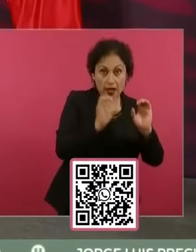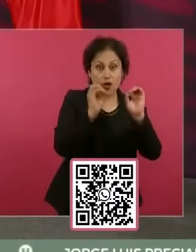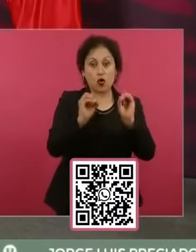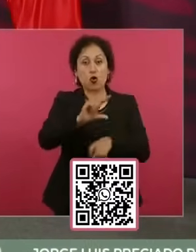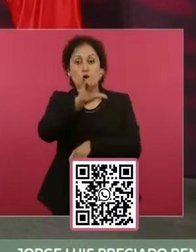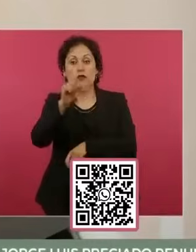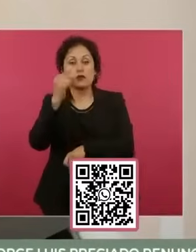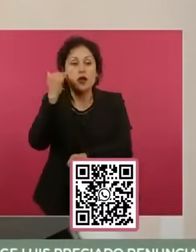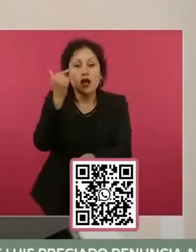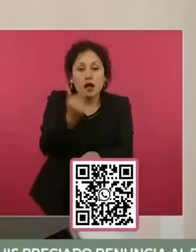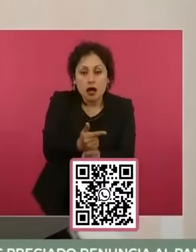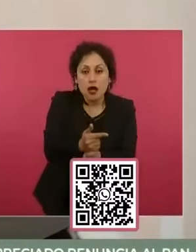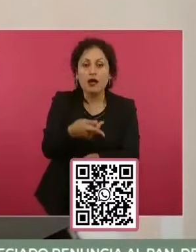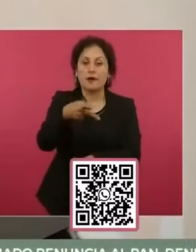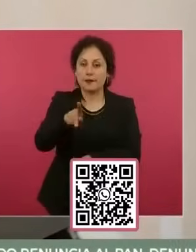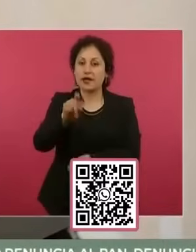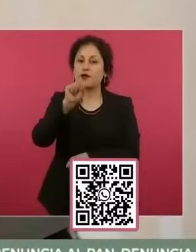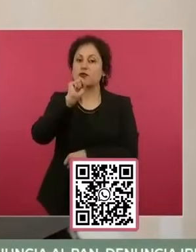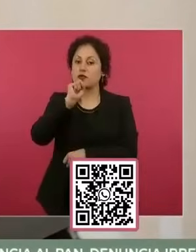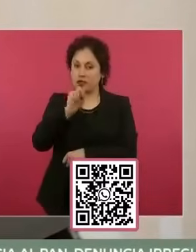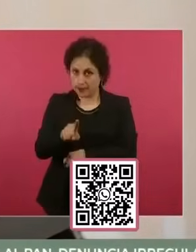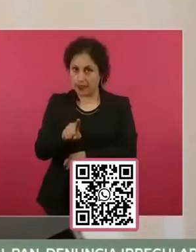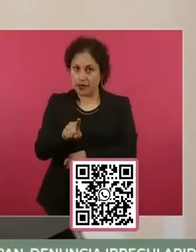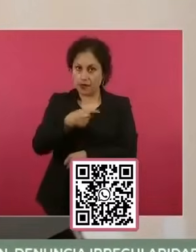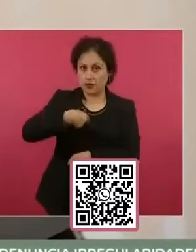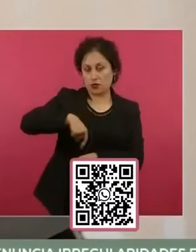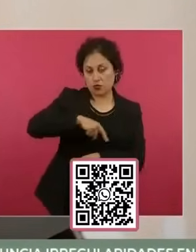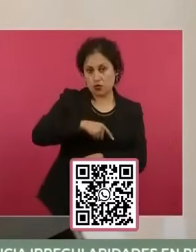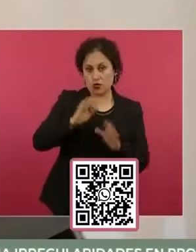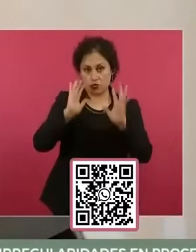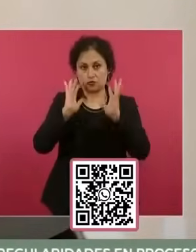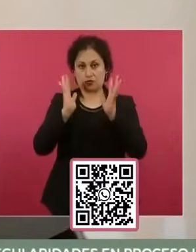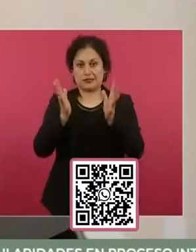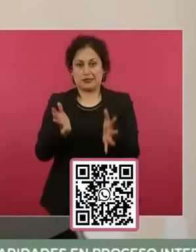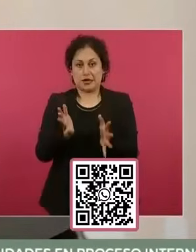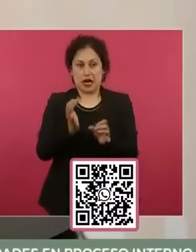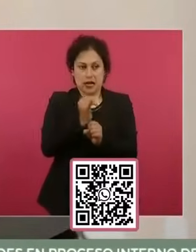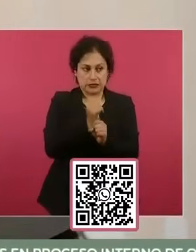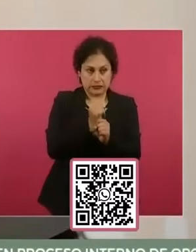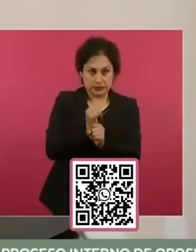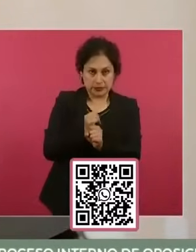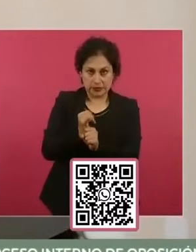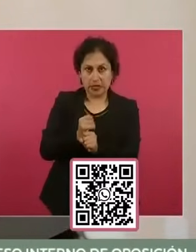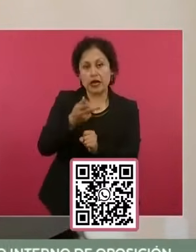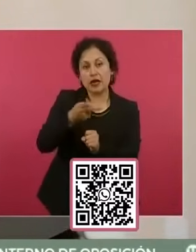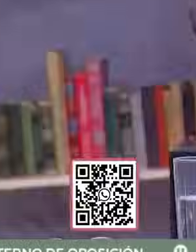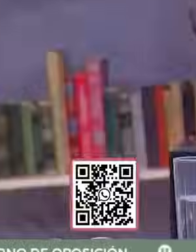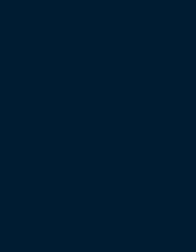parte que es la persecución del delito y que evidentemente pues tiene que ver con otras autoridades